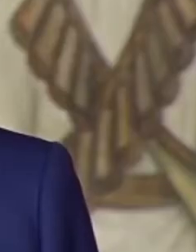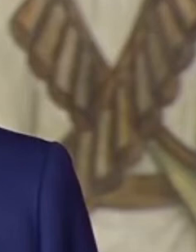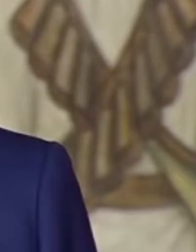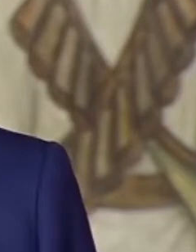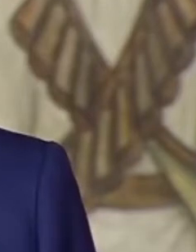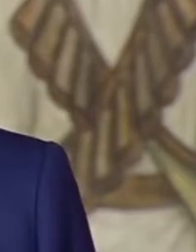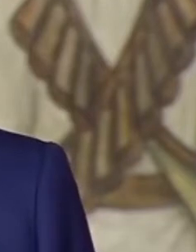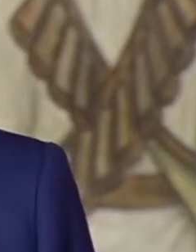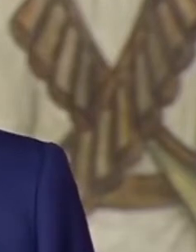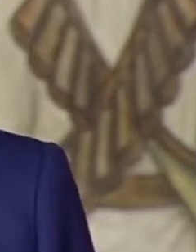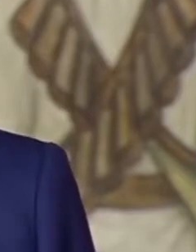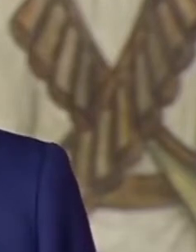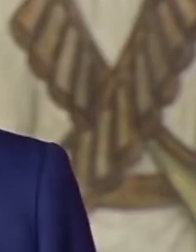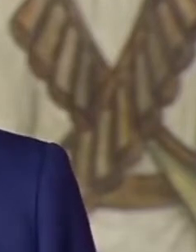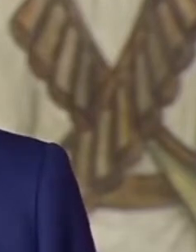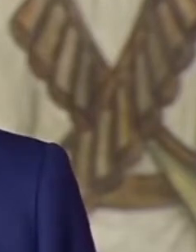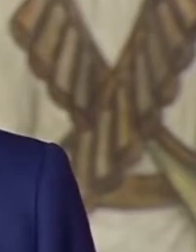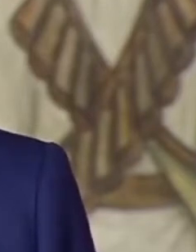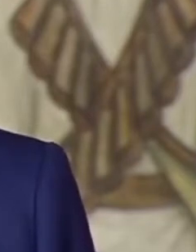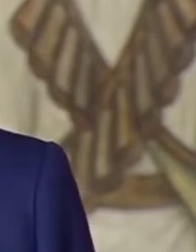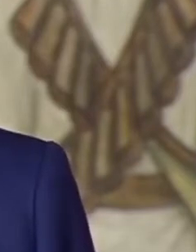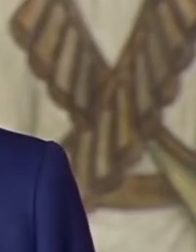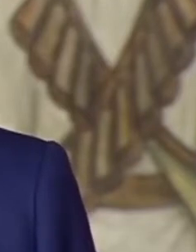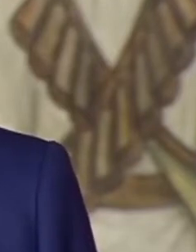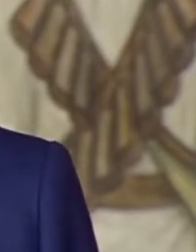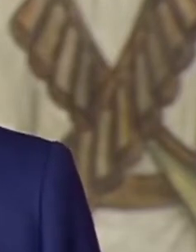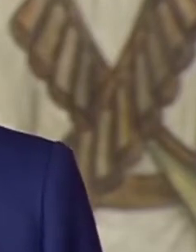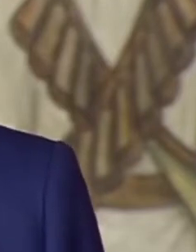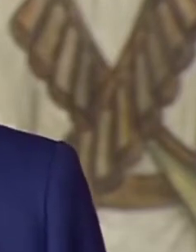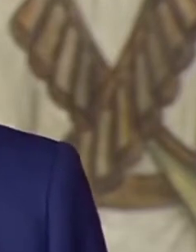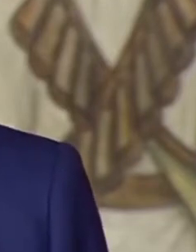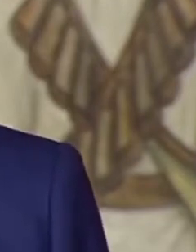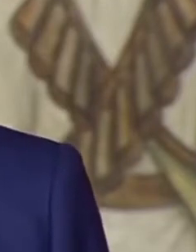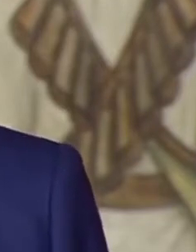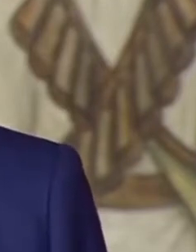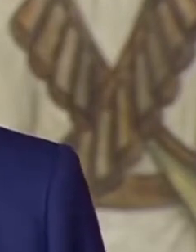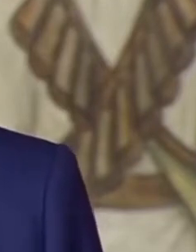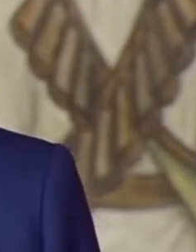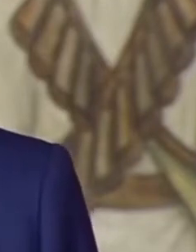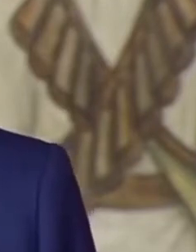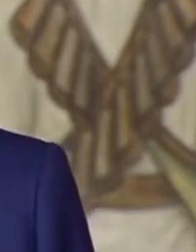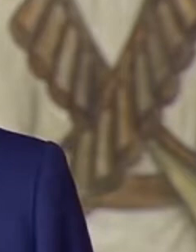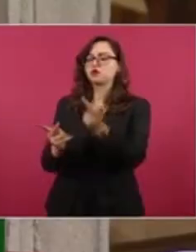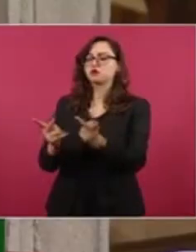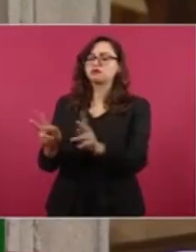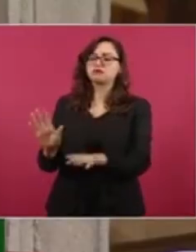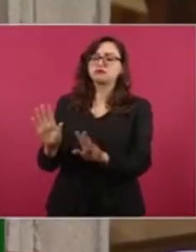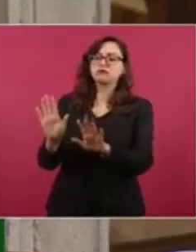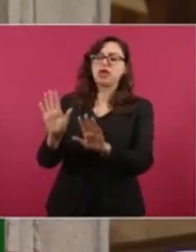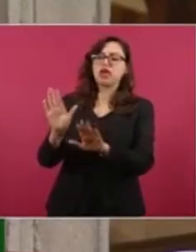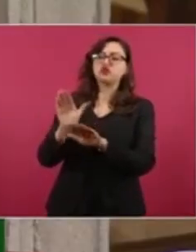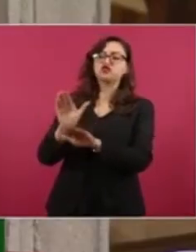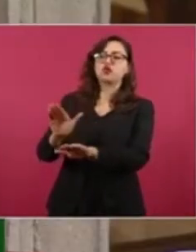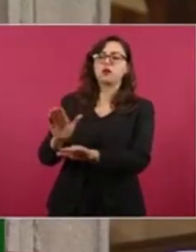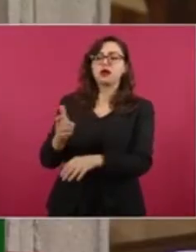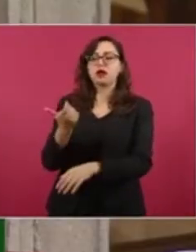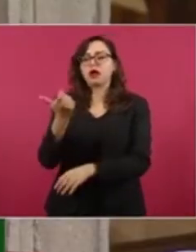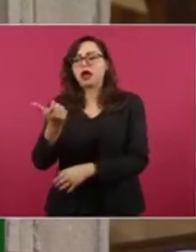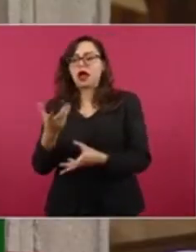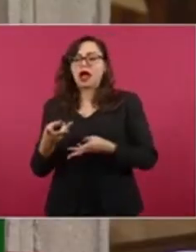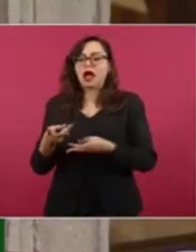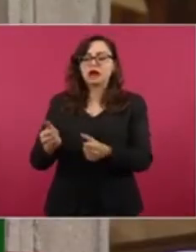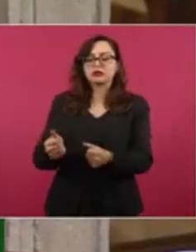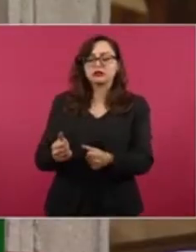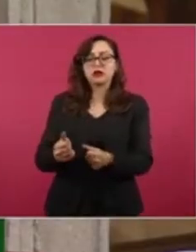dijo que el principal distintivo de su gobierno son los programas sociales, los cuales han mejorado la situación económica de la población más pobre del país.